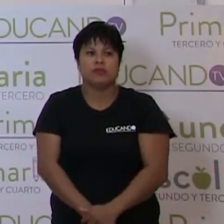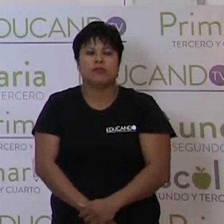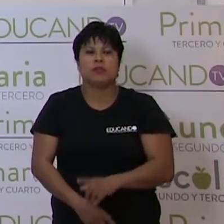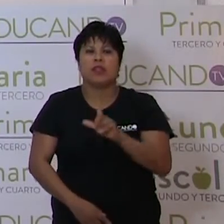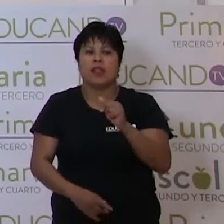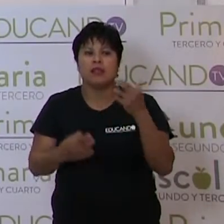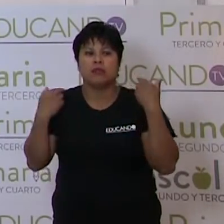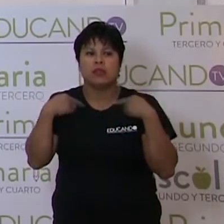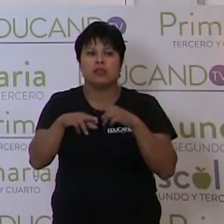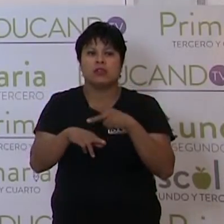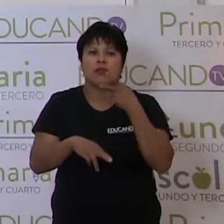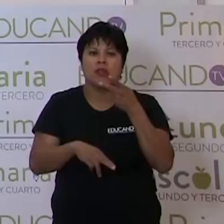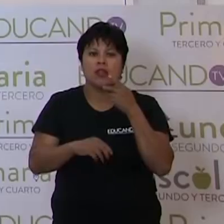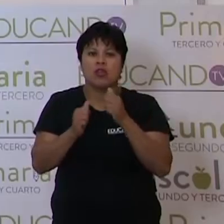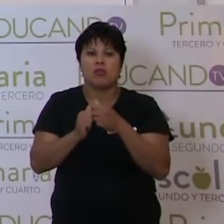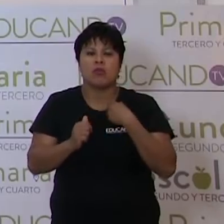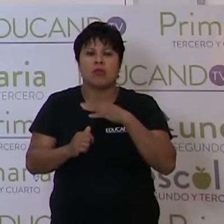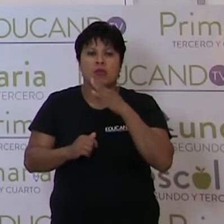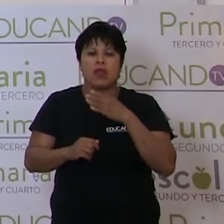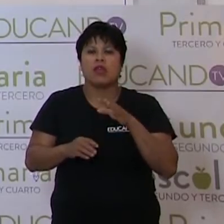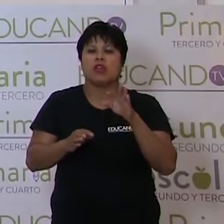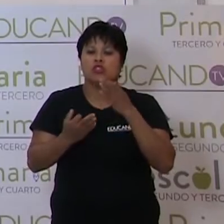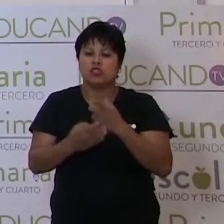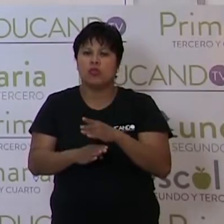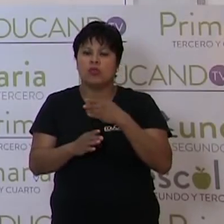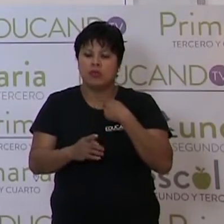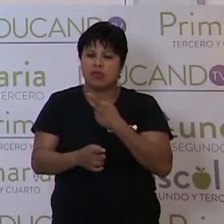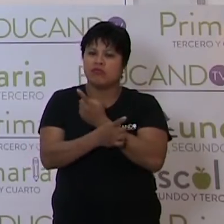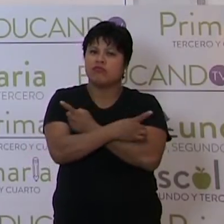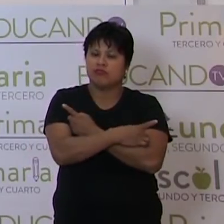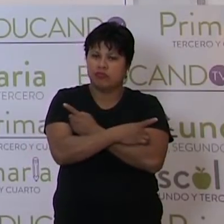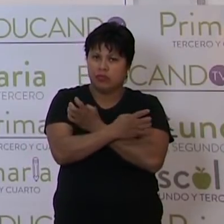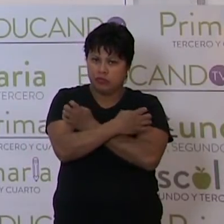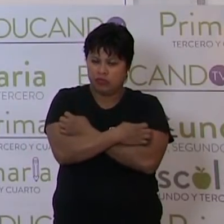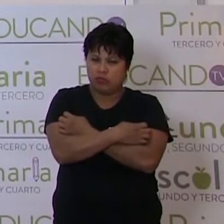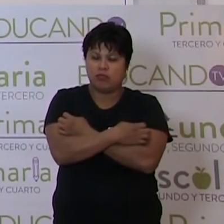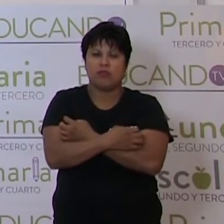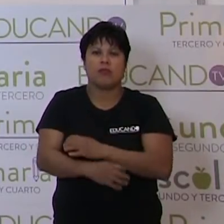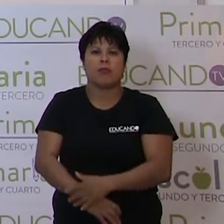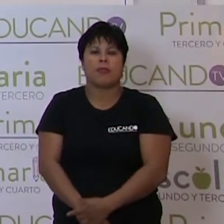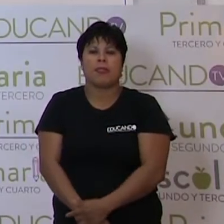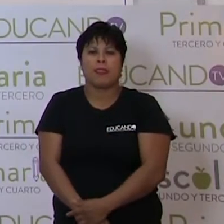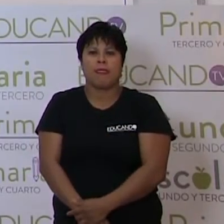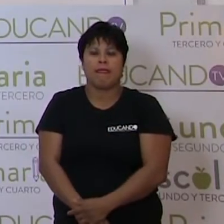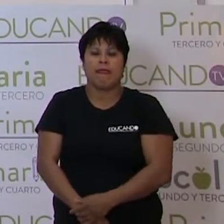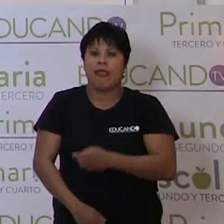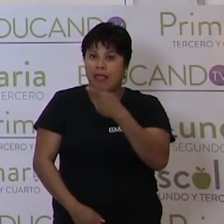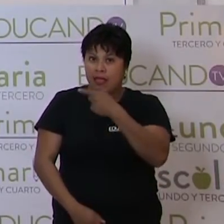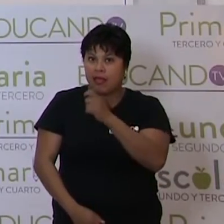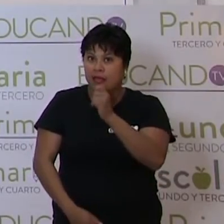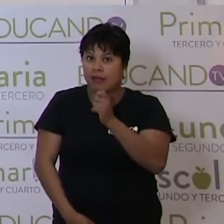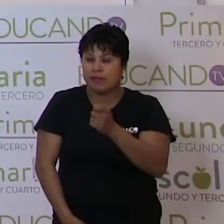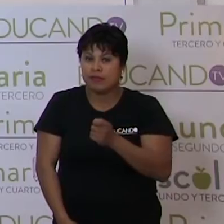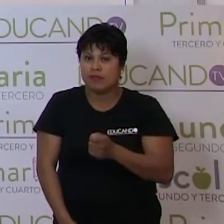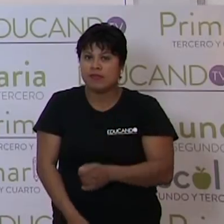las maestras hablaron con mi mamá acerca de mi comportamiento. ¿Ahí qué será?